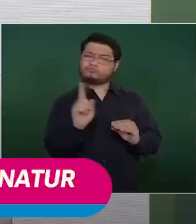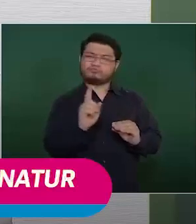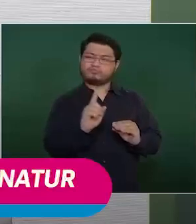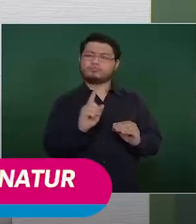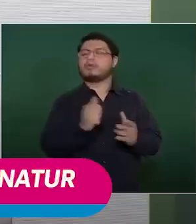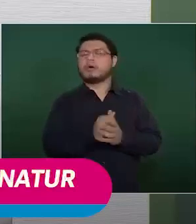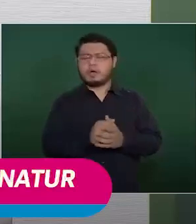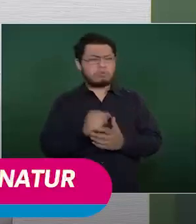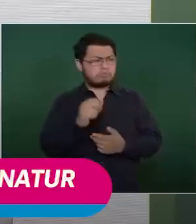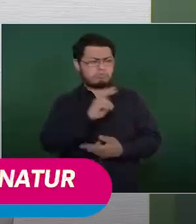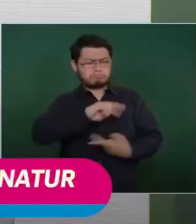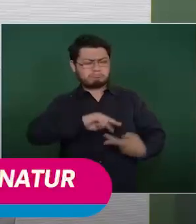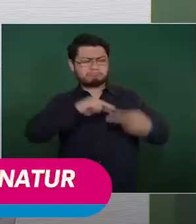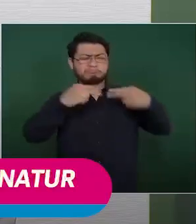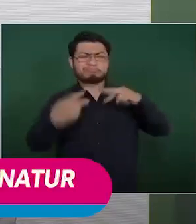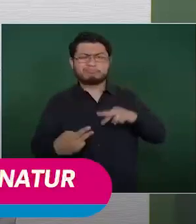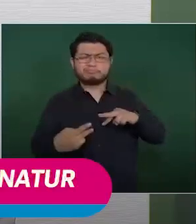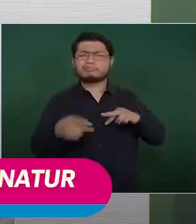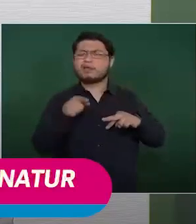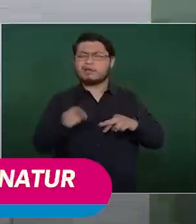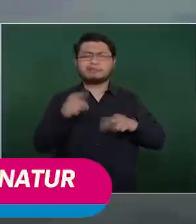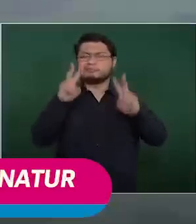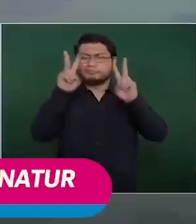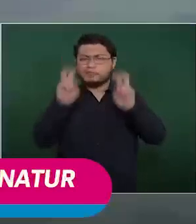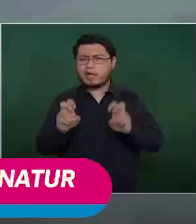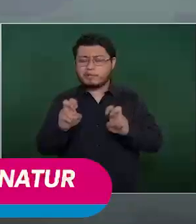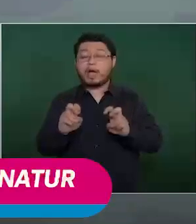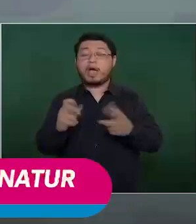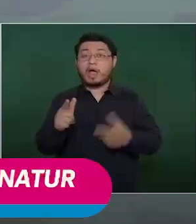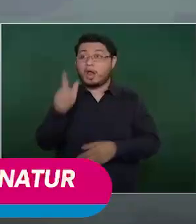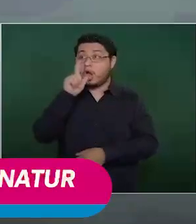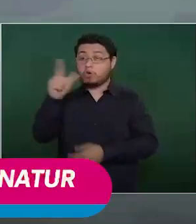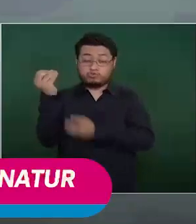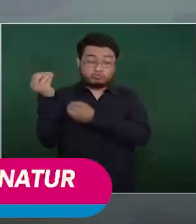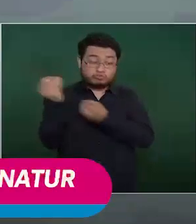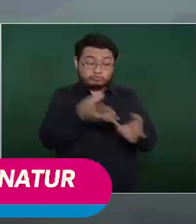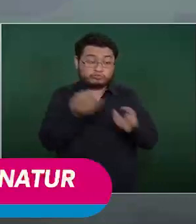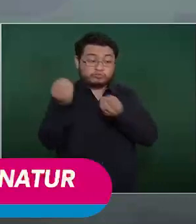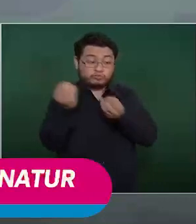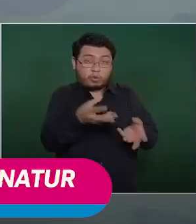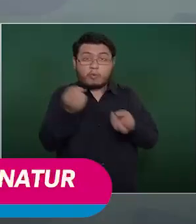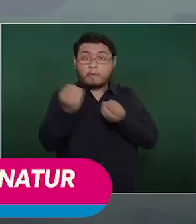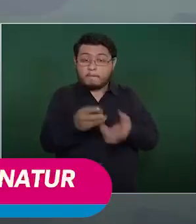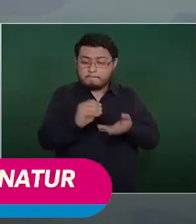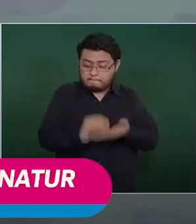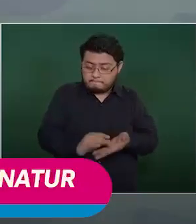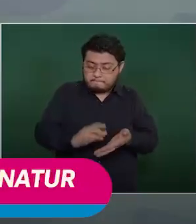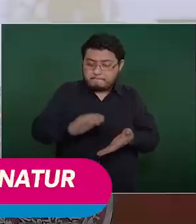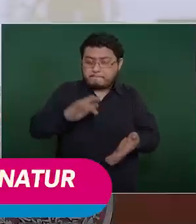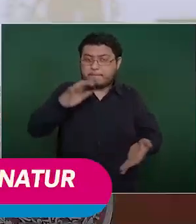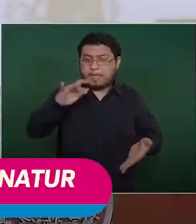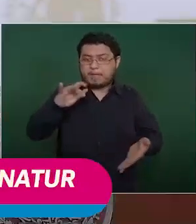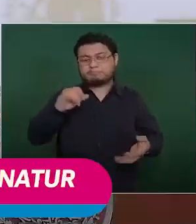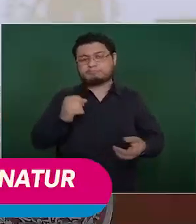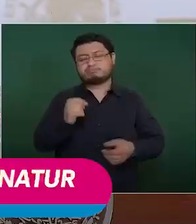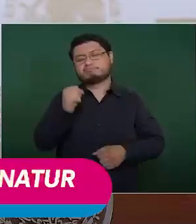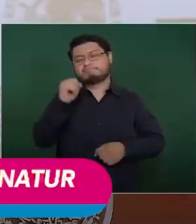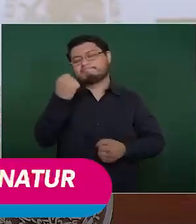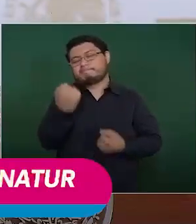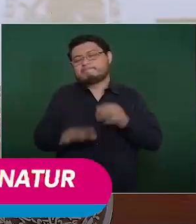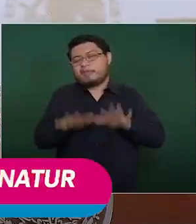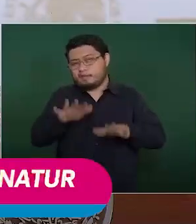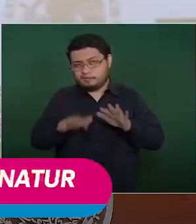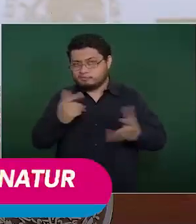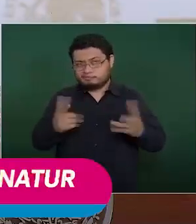sino por el contrario, significará una solución para esta región que suele sufrir de apagones. El Tren